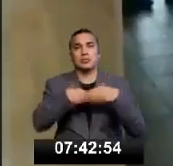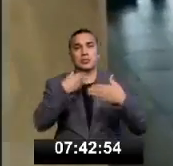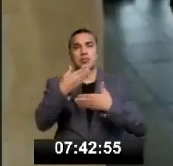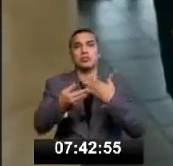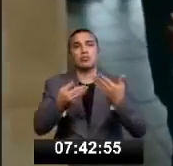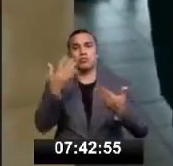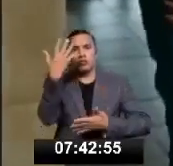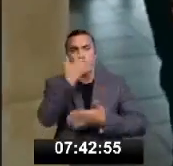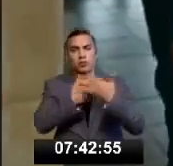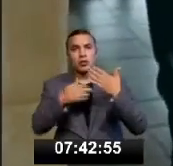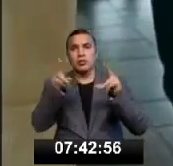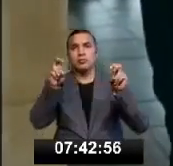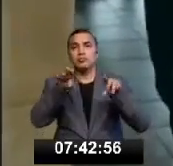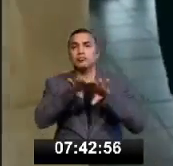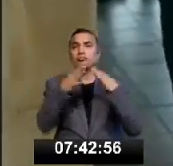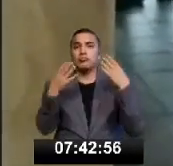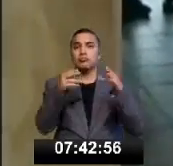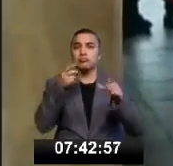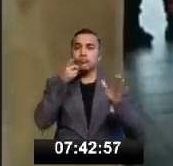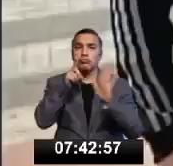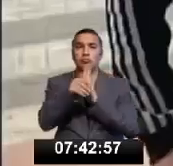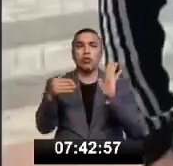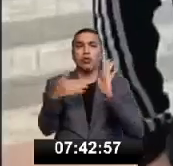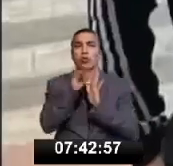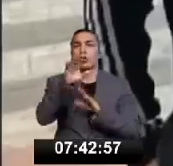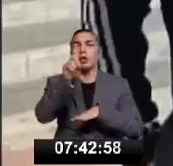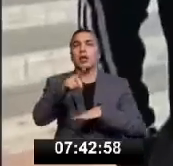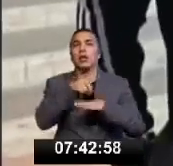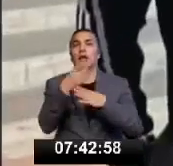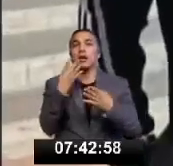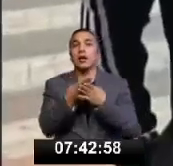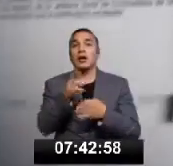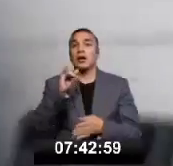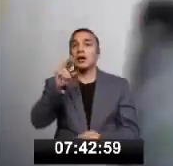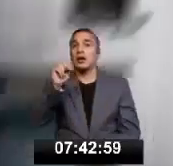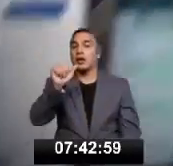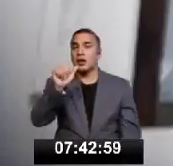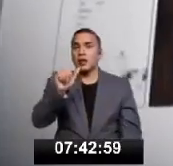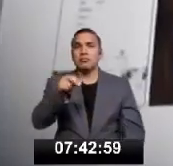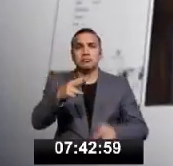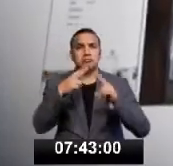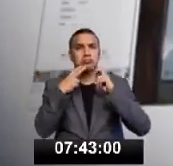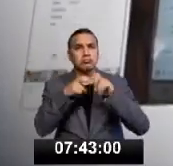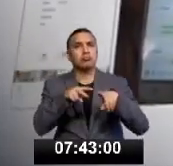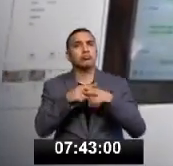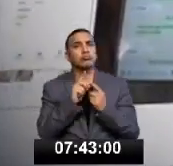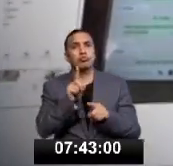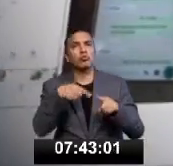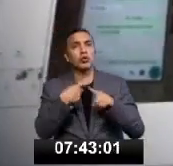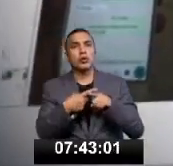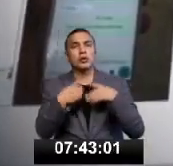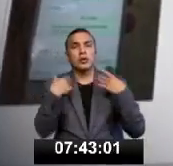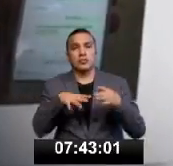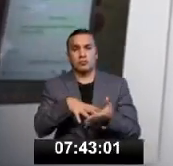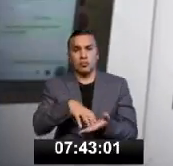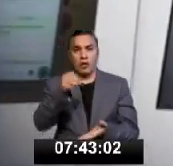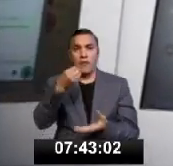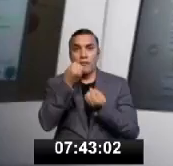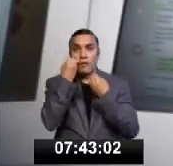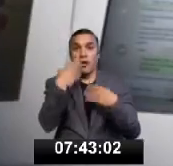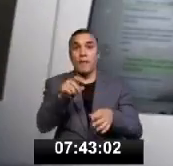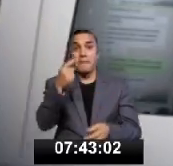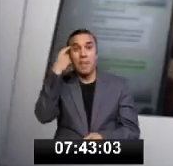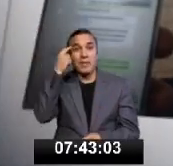proceso por concusión abierto en contra de uno de sus directores de cárceles, Héctor Reina. Investigación que se originó tras la extracción de información de la